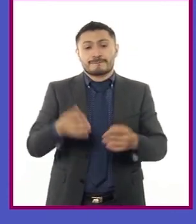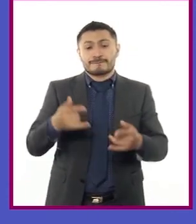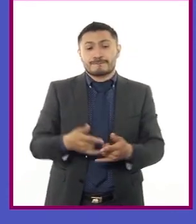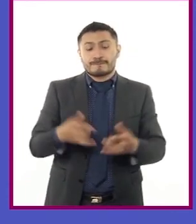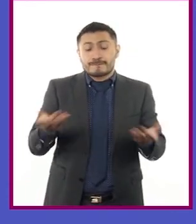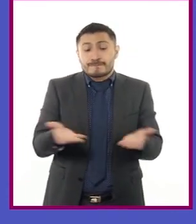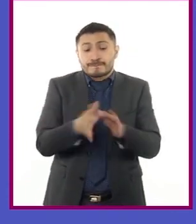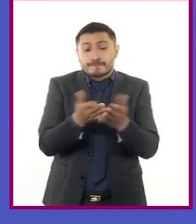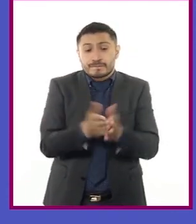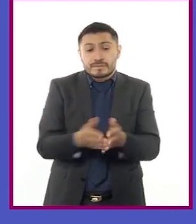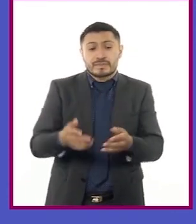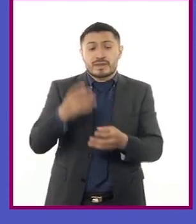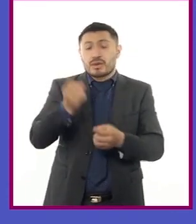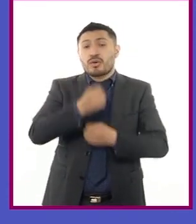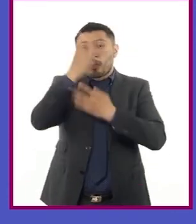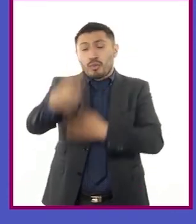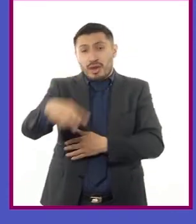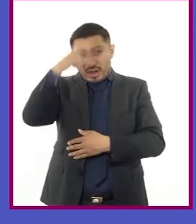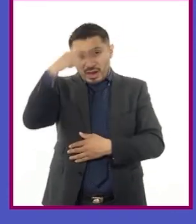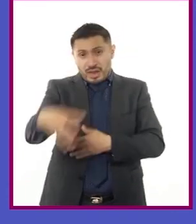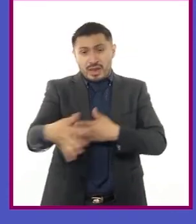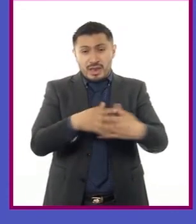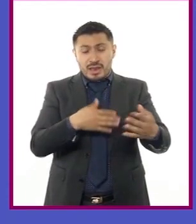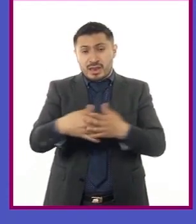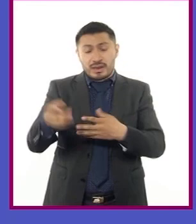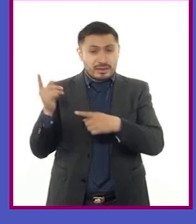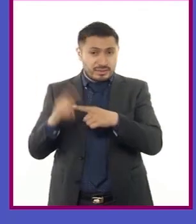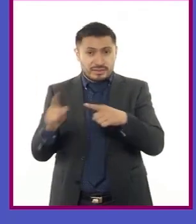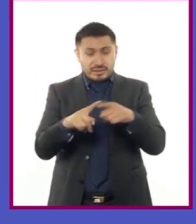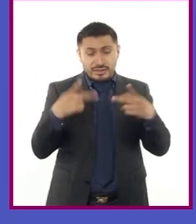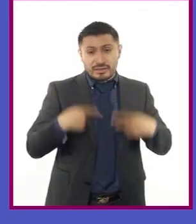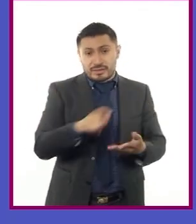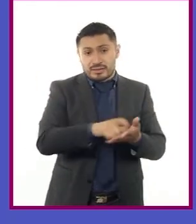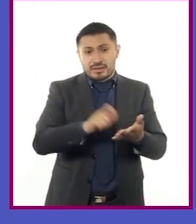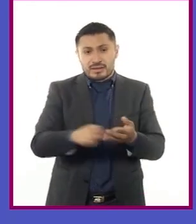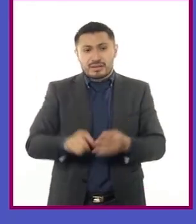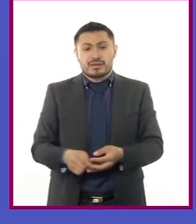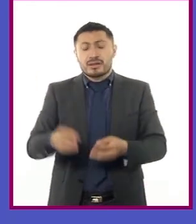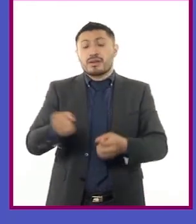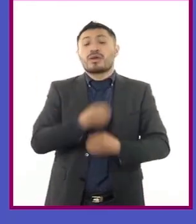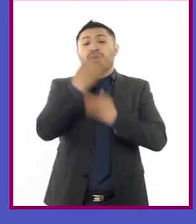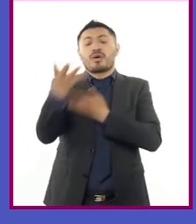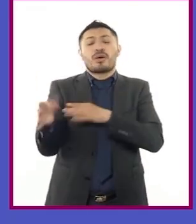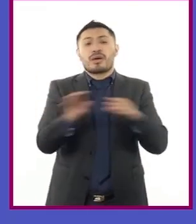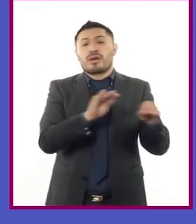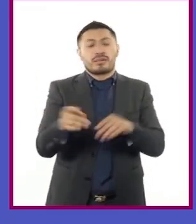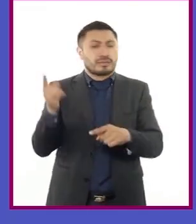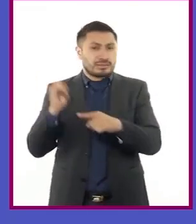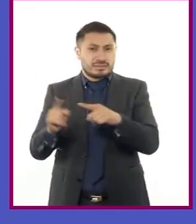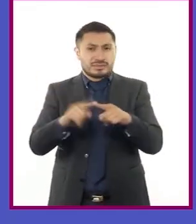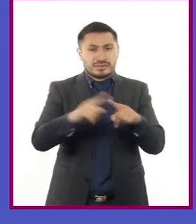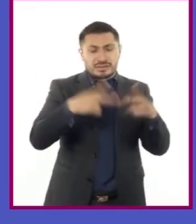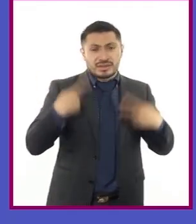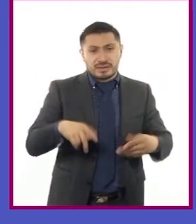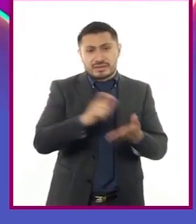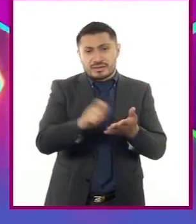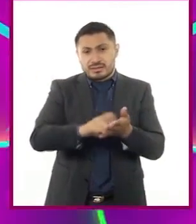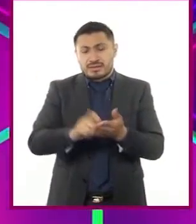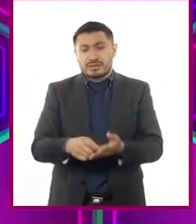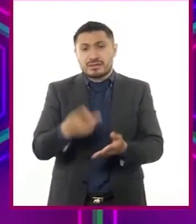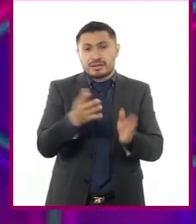poesía mexicana moderna, varios autores. Poesía en movimiento, varios autores, en 2